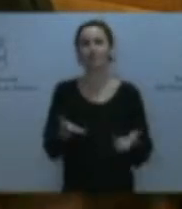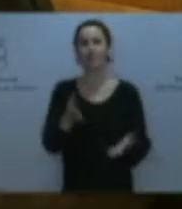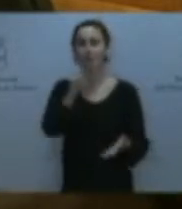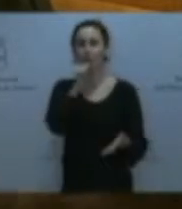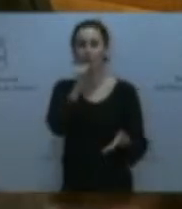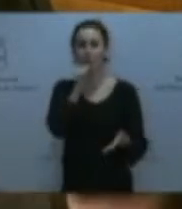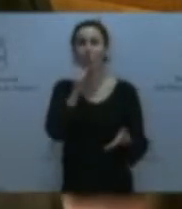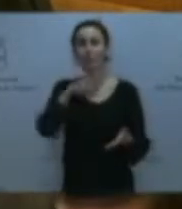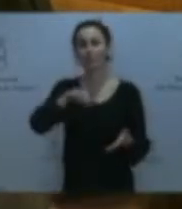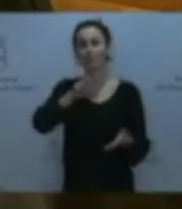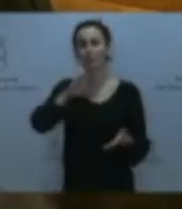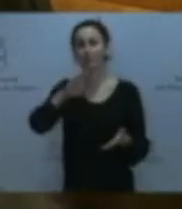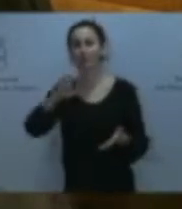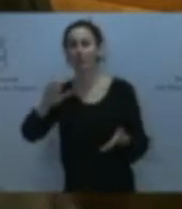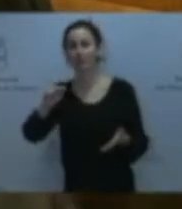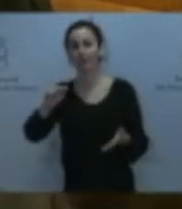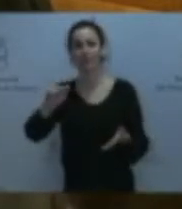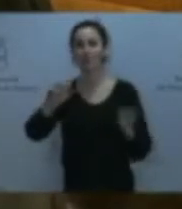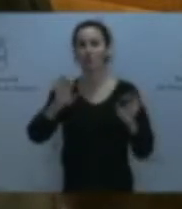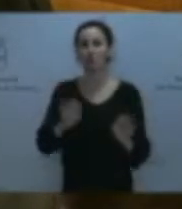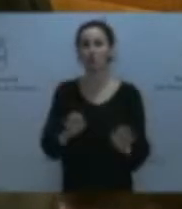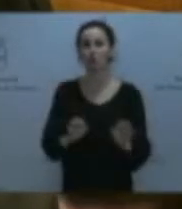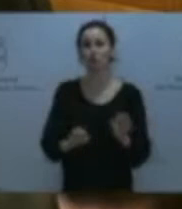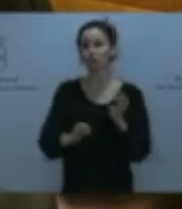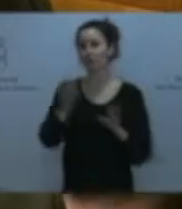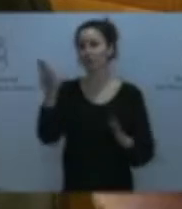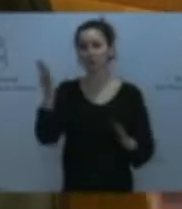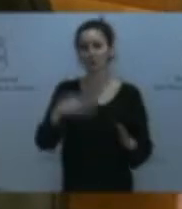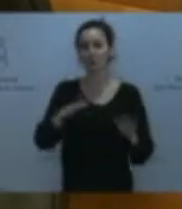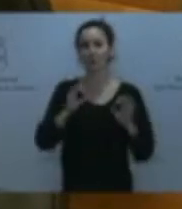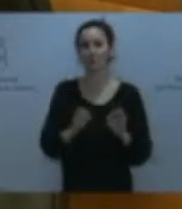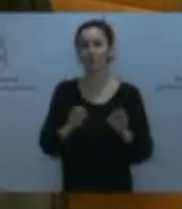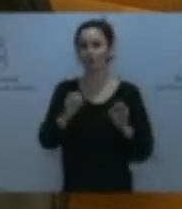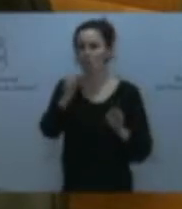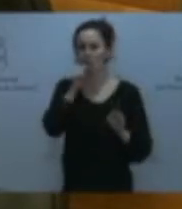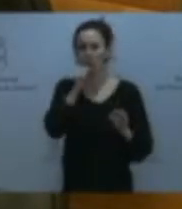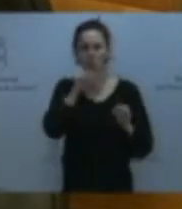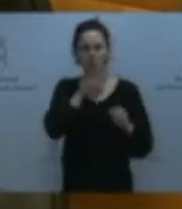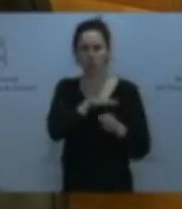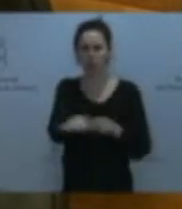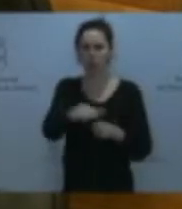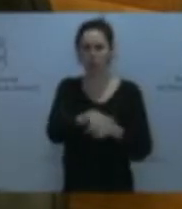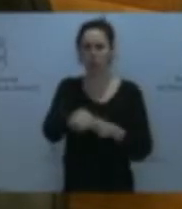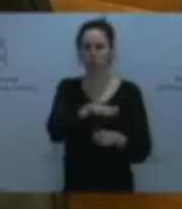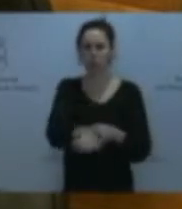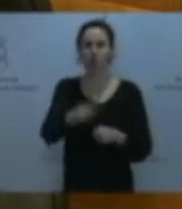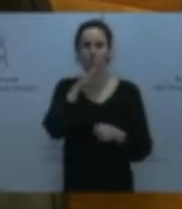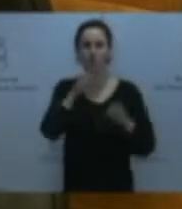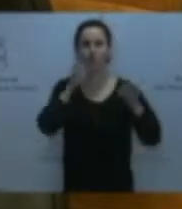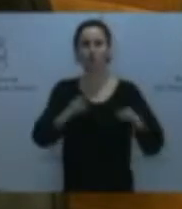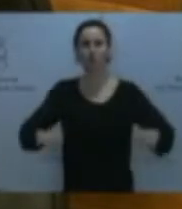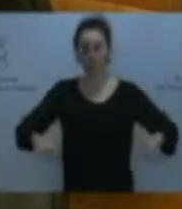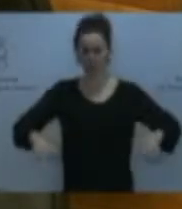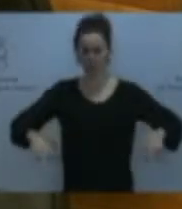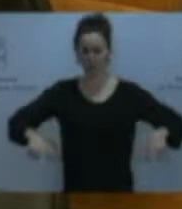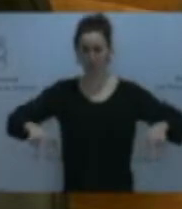con el campano. Los pescadores lo achacaron a un aumento repentino del caudal por la suelta de agua de los embalses de la Florida y